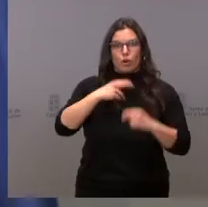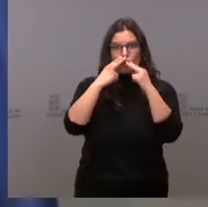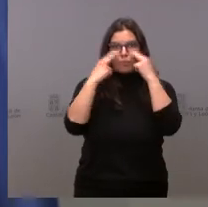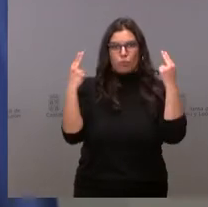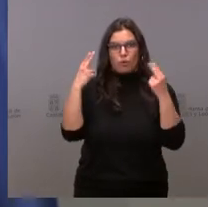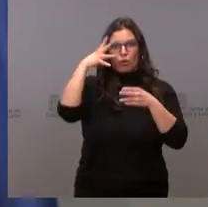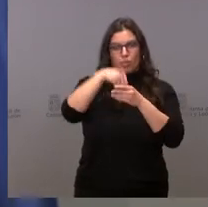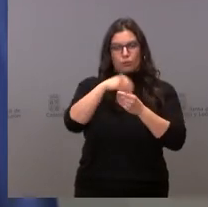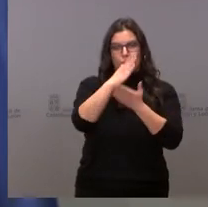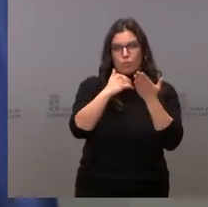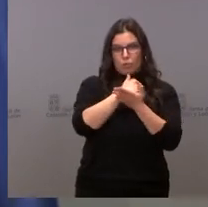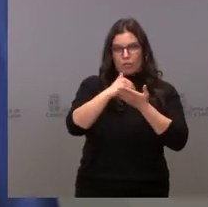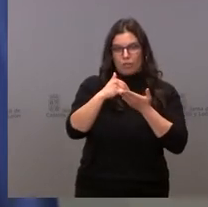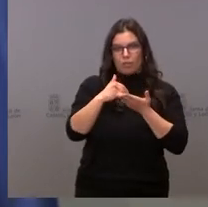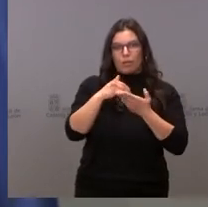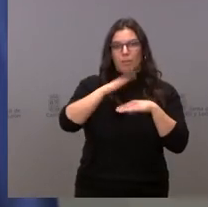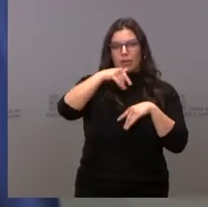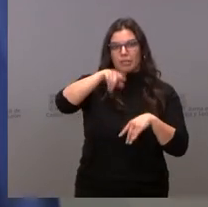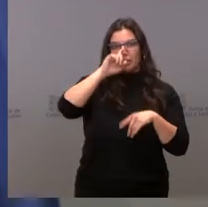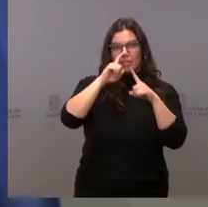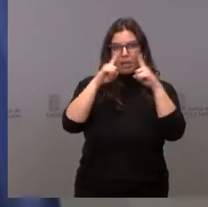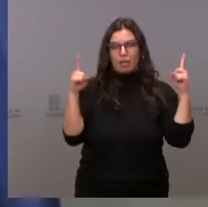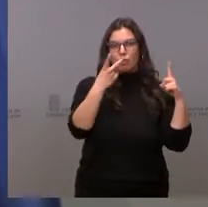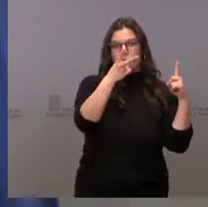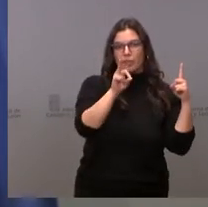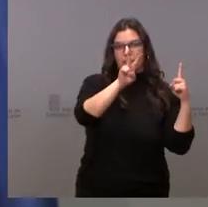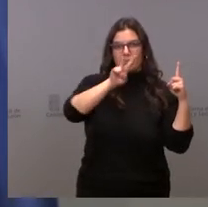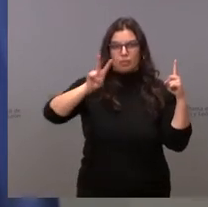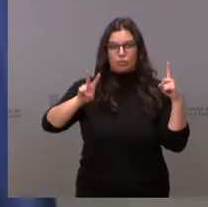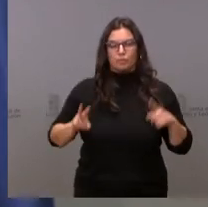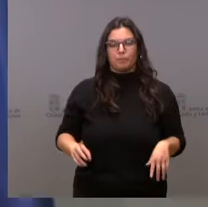servicio de la comunidad para este año 2022